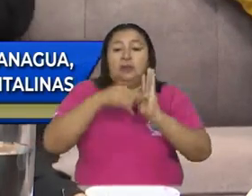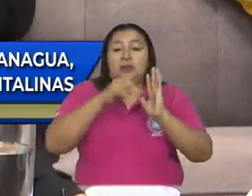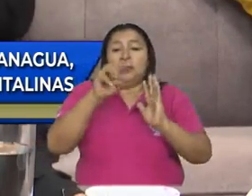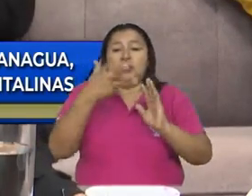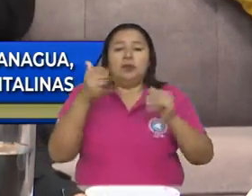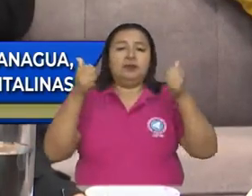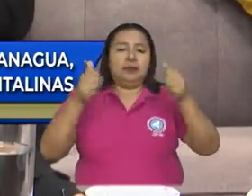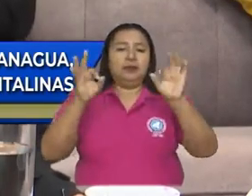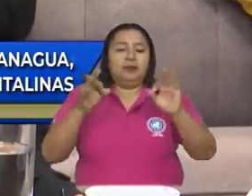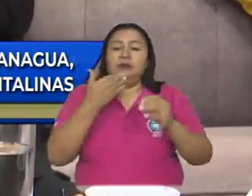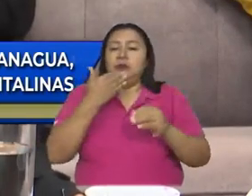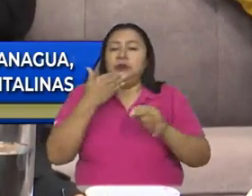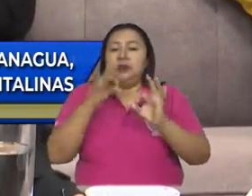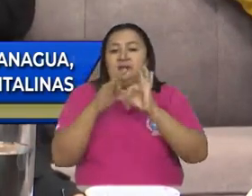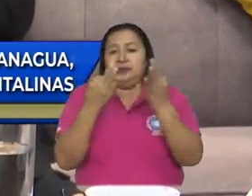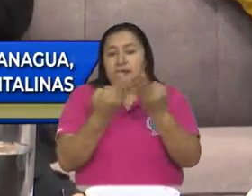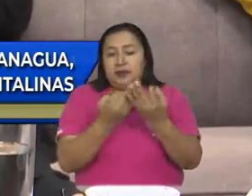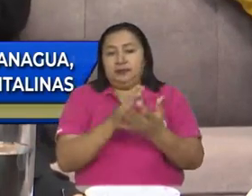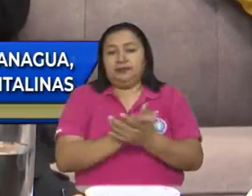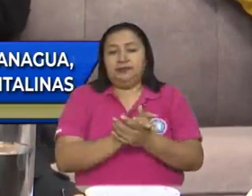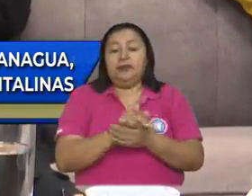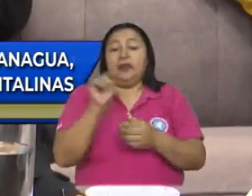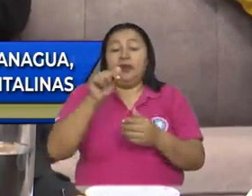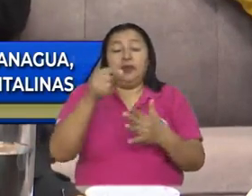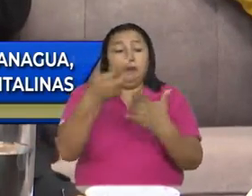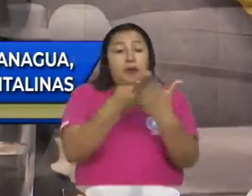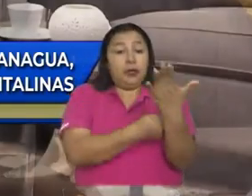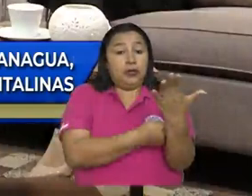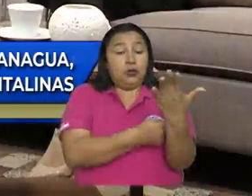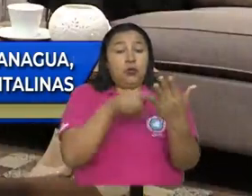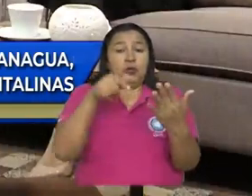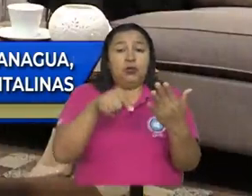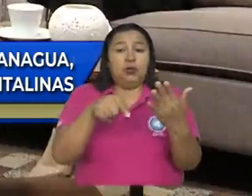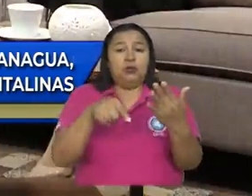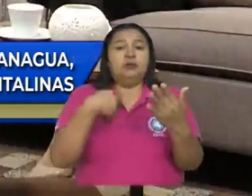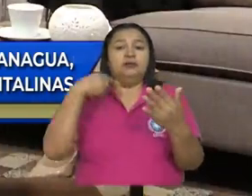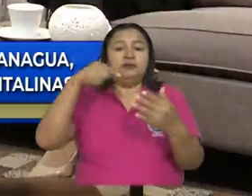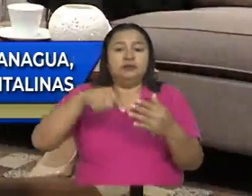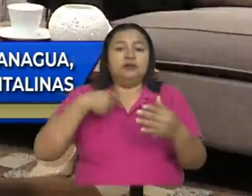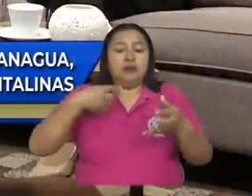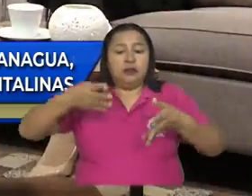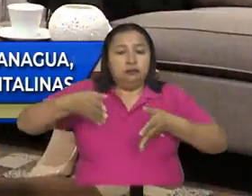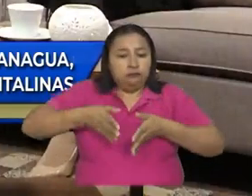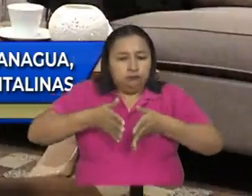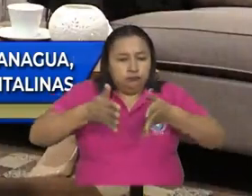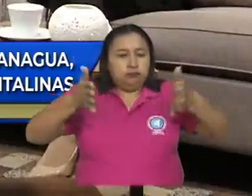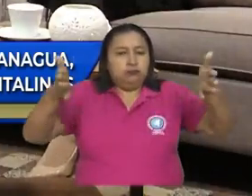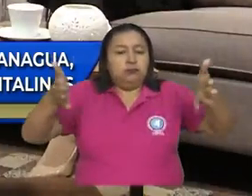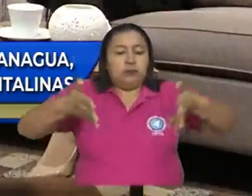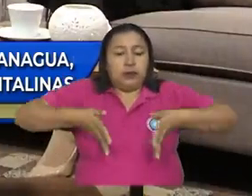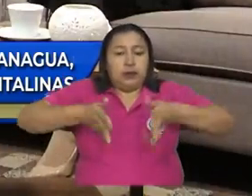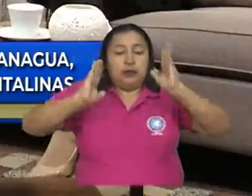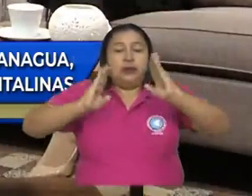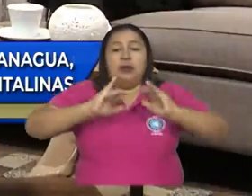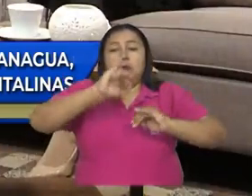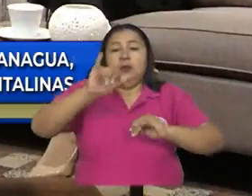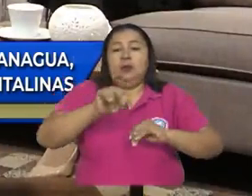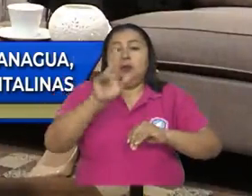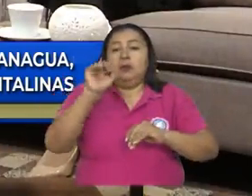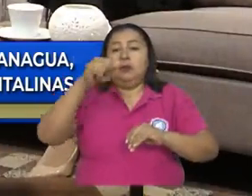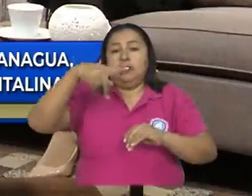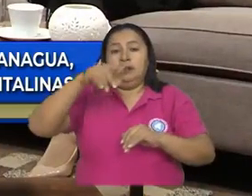el bienestar de la familia. Y este proyecto emblemático de la ampliación de la pista Juan Pablo II, así nosotros es. Ya